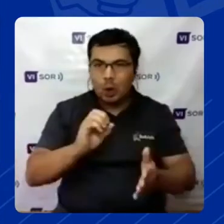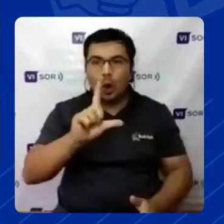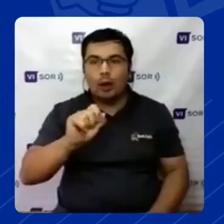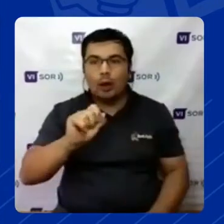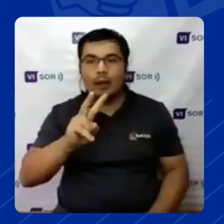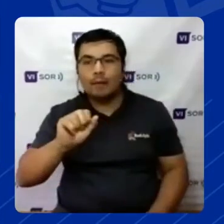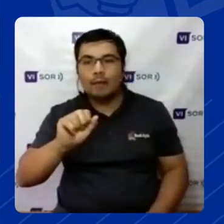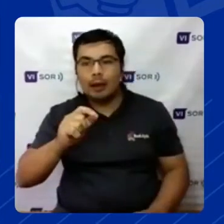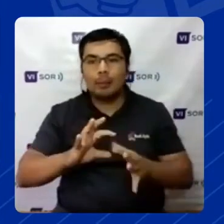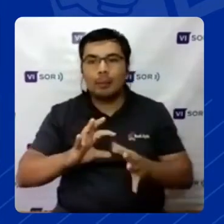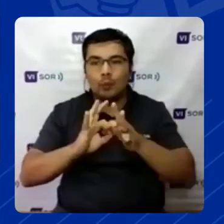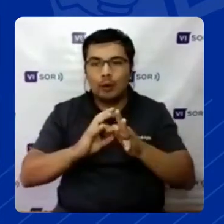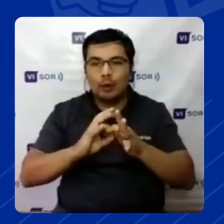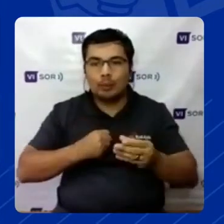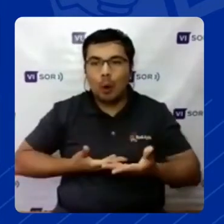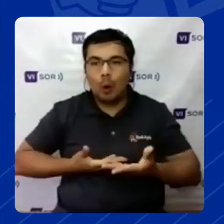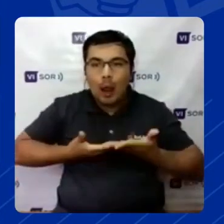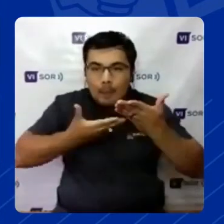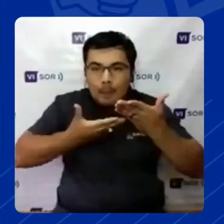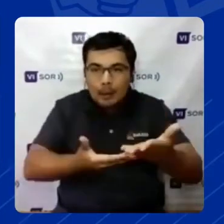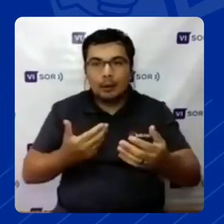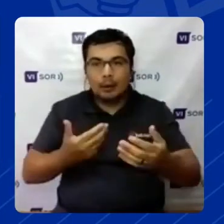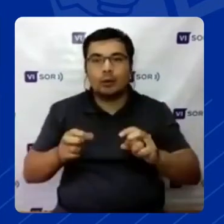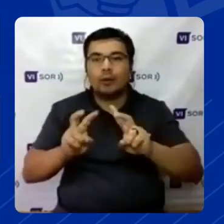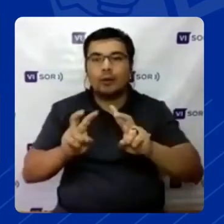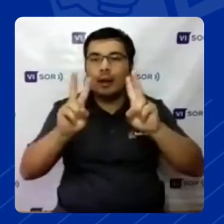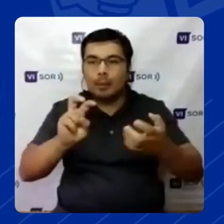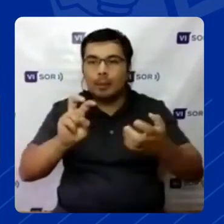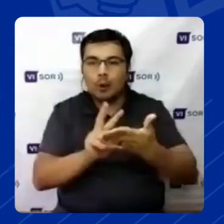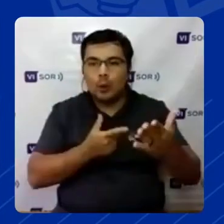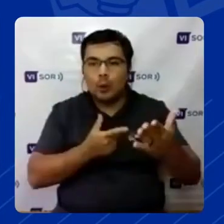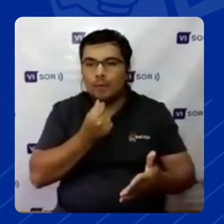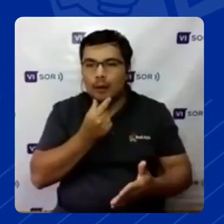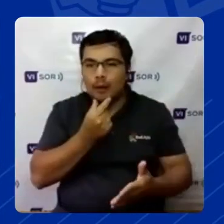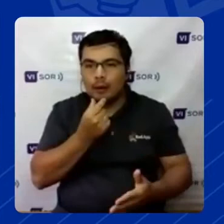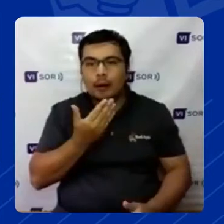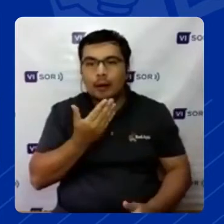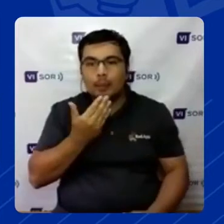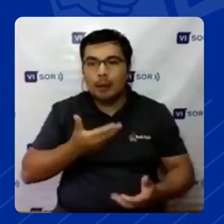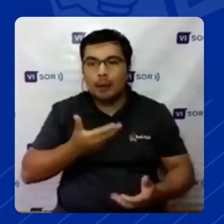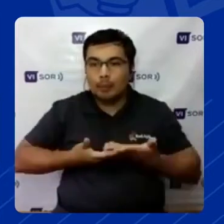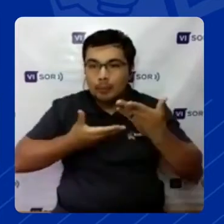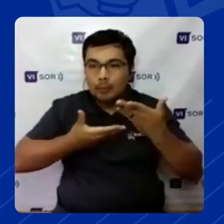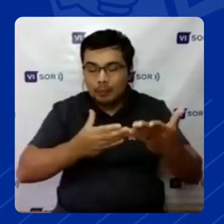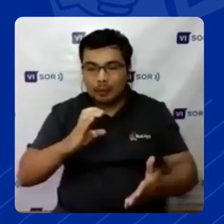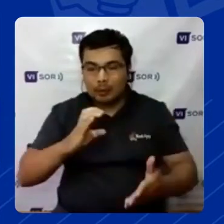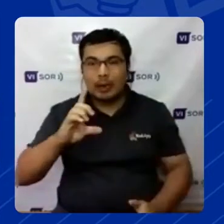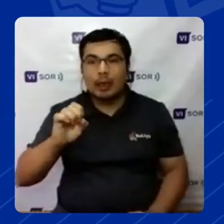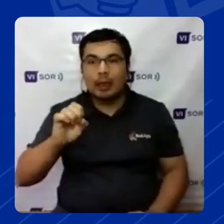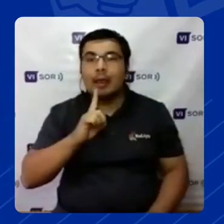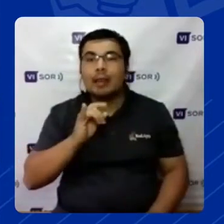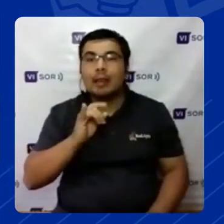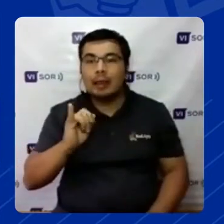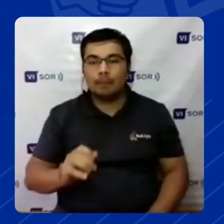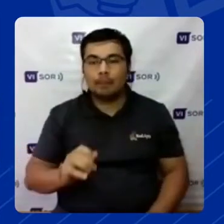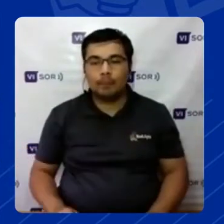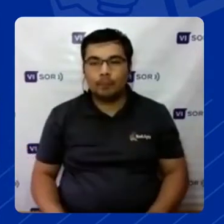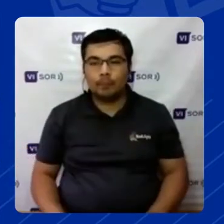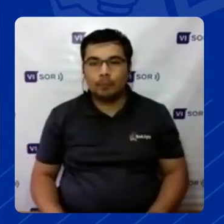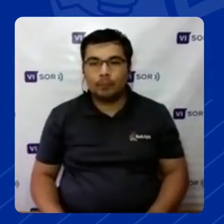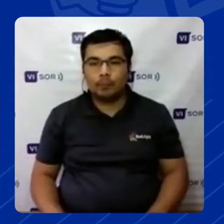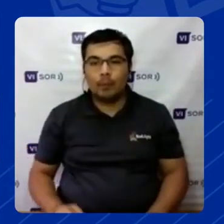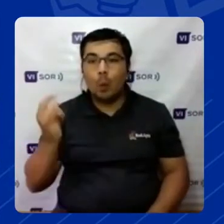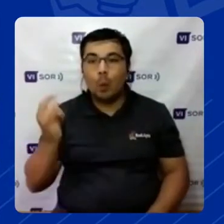este webinar sobre lectura fácil y por la invitación del CDTI. Dado que van a